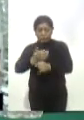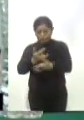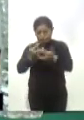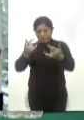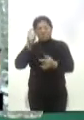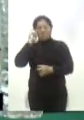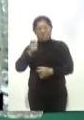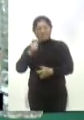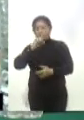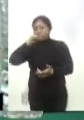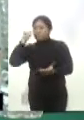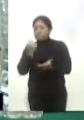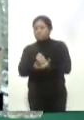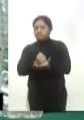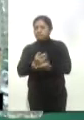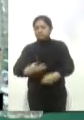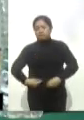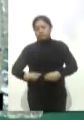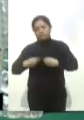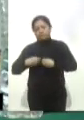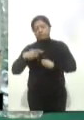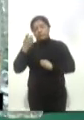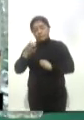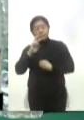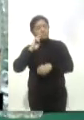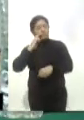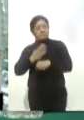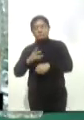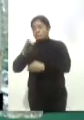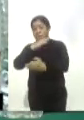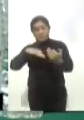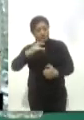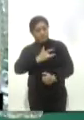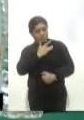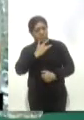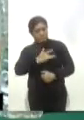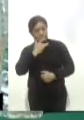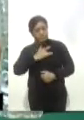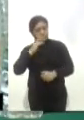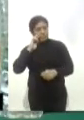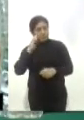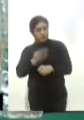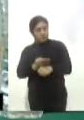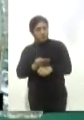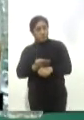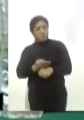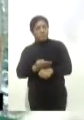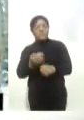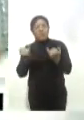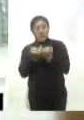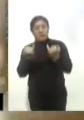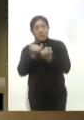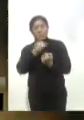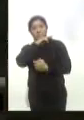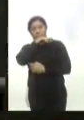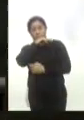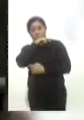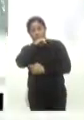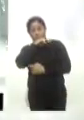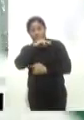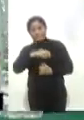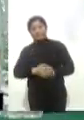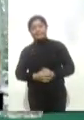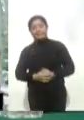Yo les puedo decir que con esa responsabilidad que sentimos todos y que vivimos a diario con esa preocupación, pues nos sigue